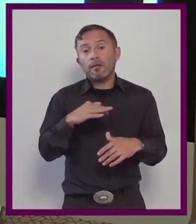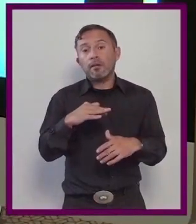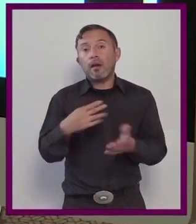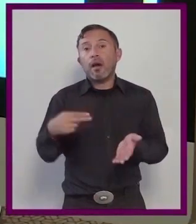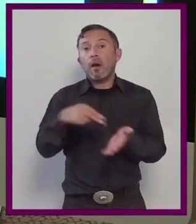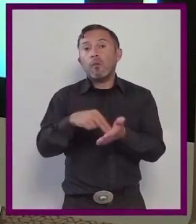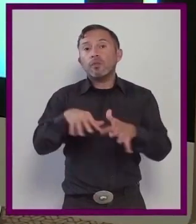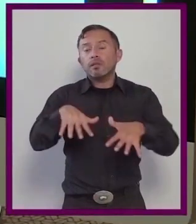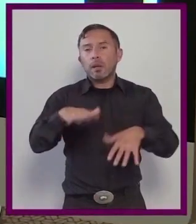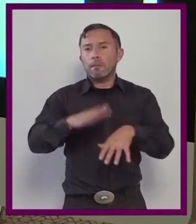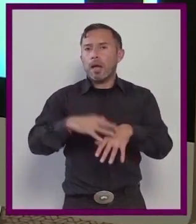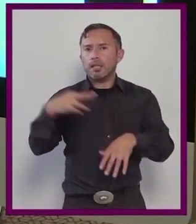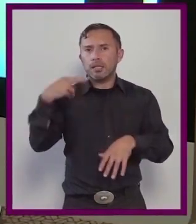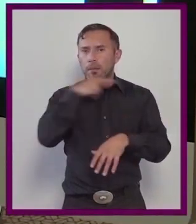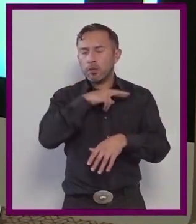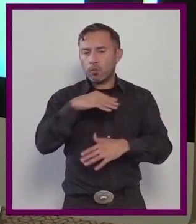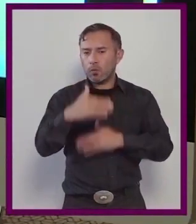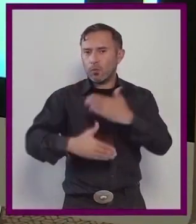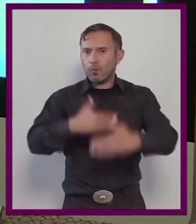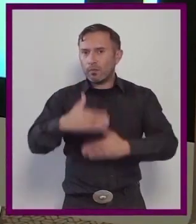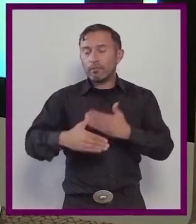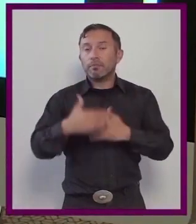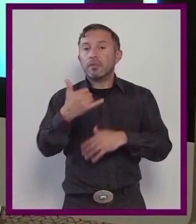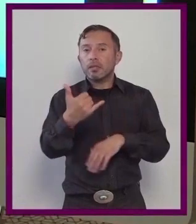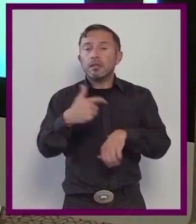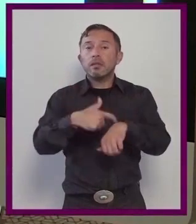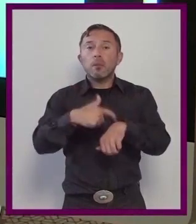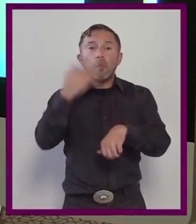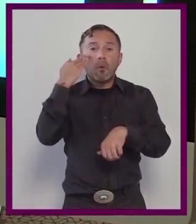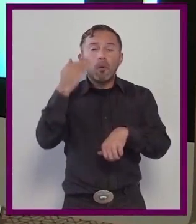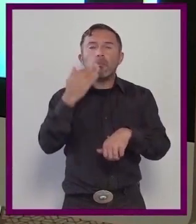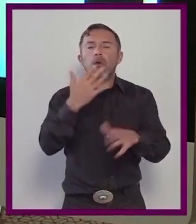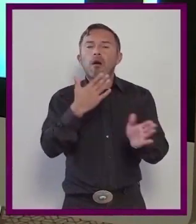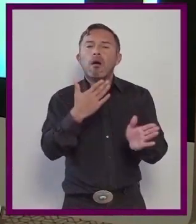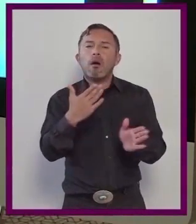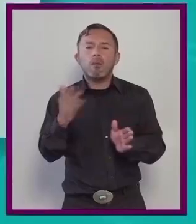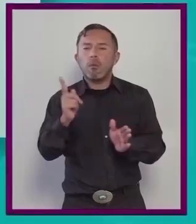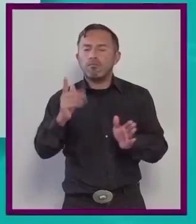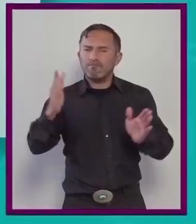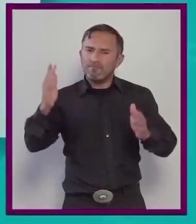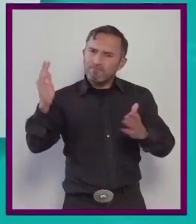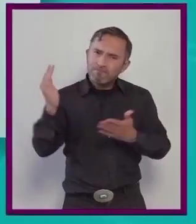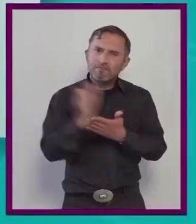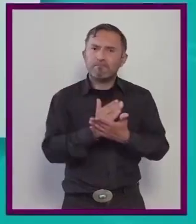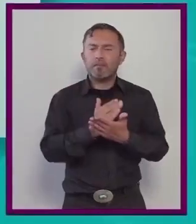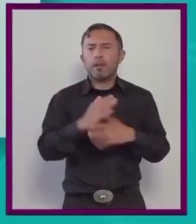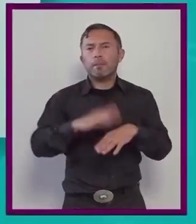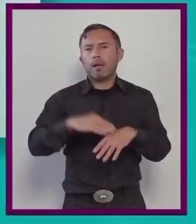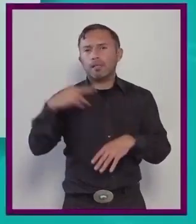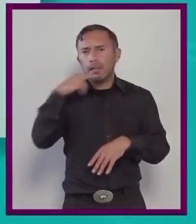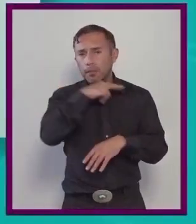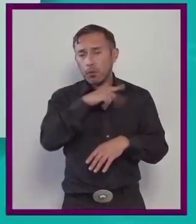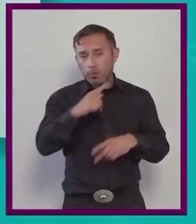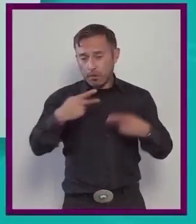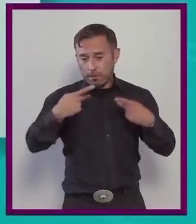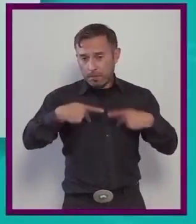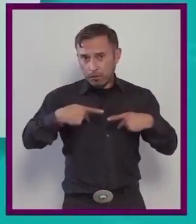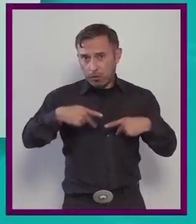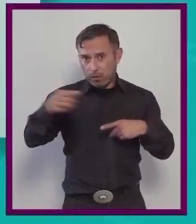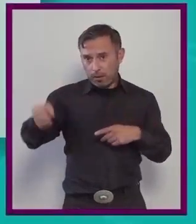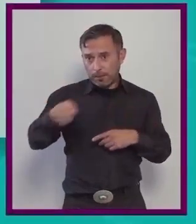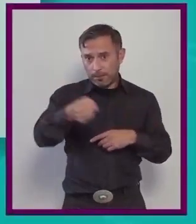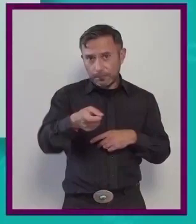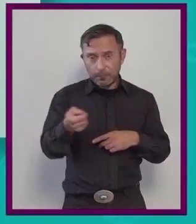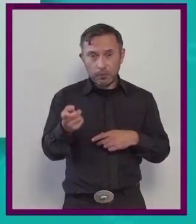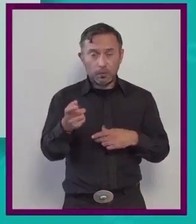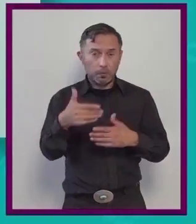más ágiles las audiencias y acortar tiempos para resolver la situación jurídica